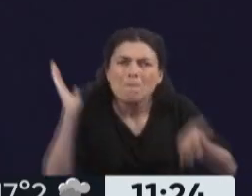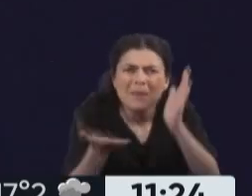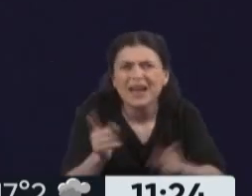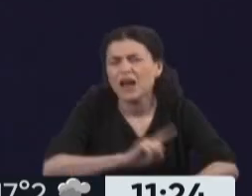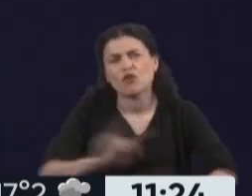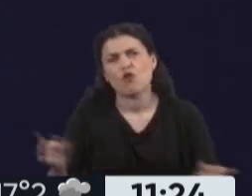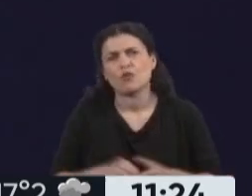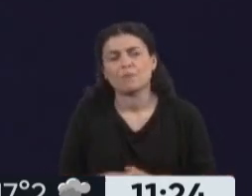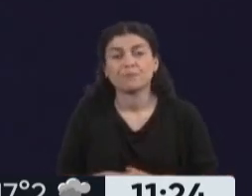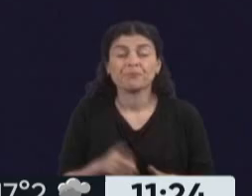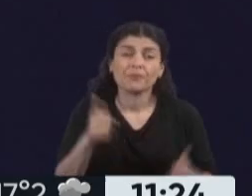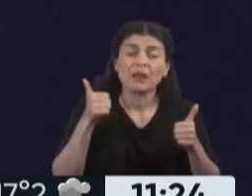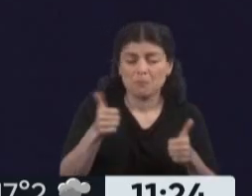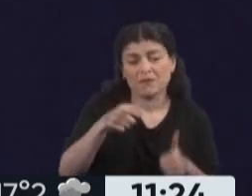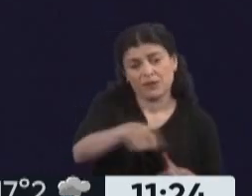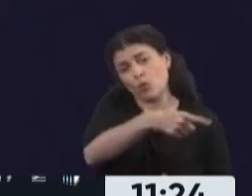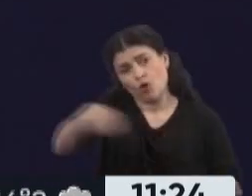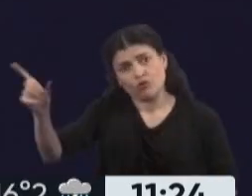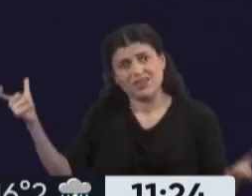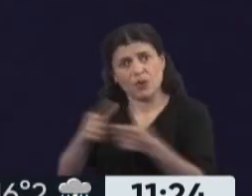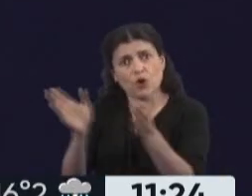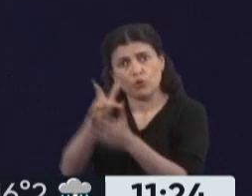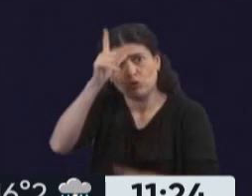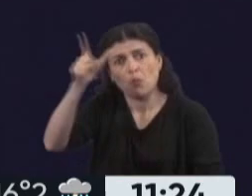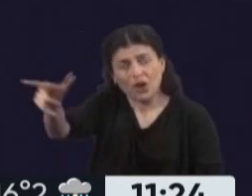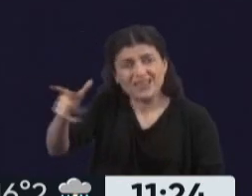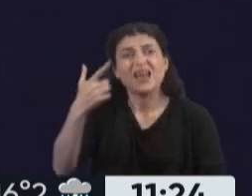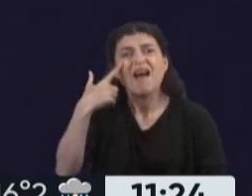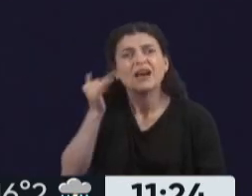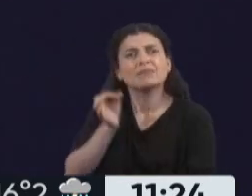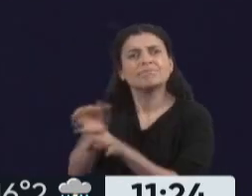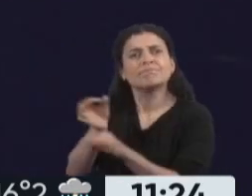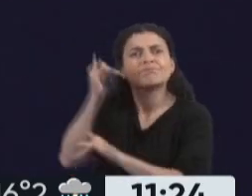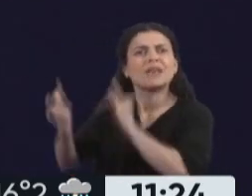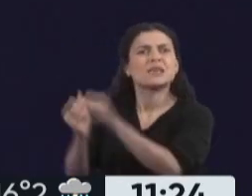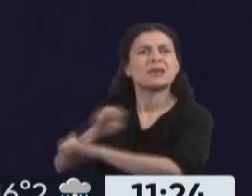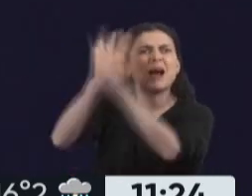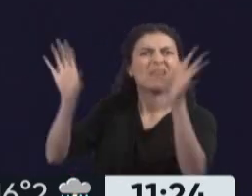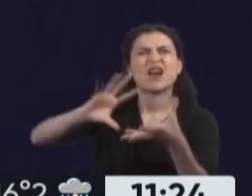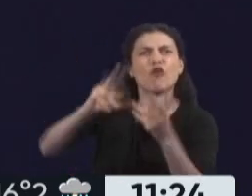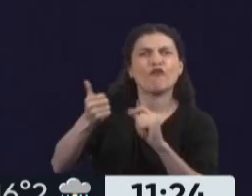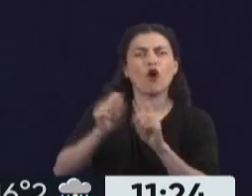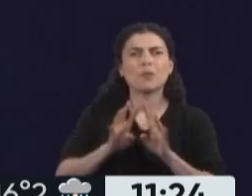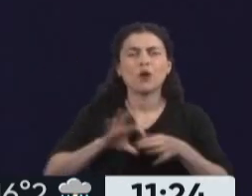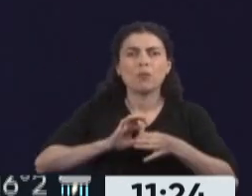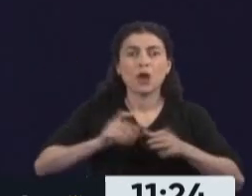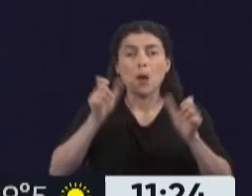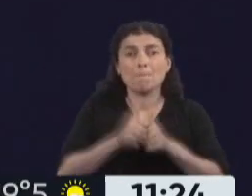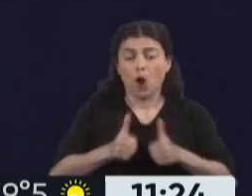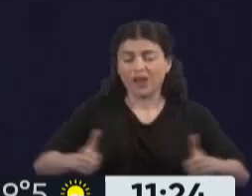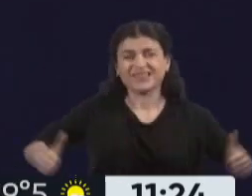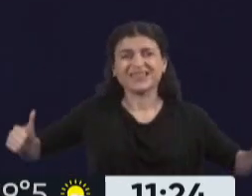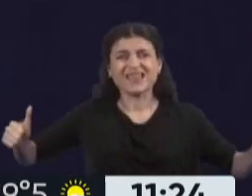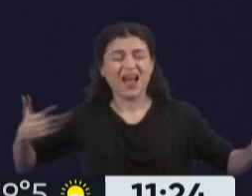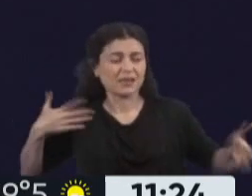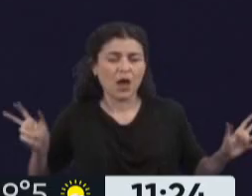sus fantásticas ideas, para que son de efectivamente sentido común. con un cordón podamos Son de sentido tratar de común. que los que tiran piedras,